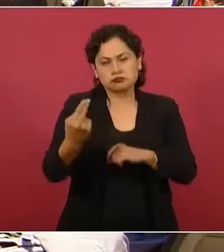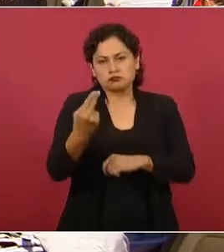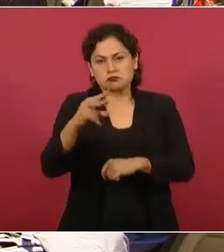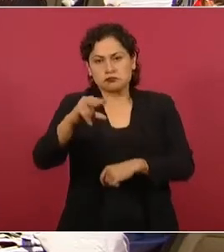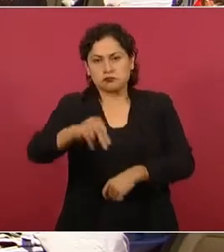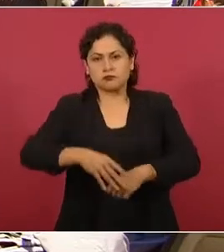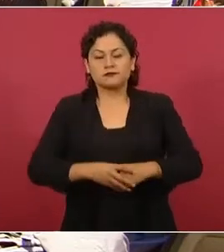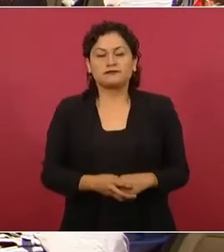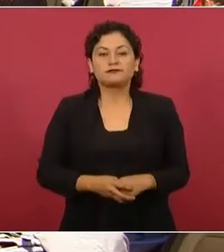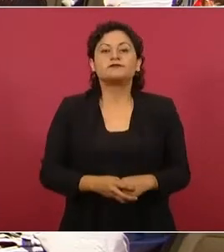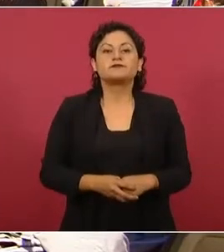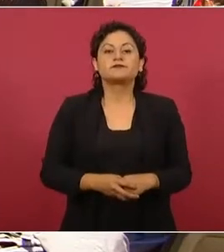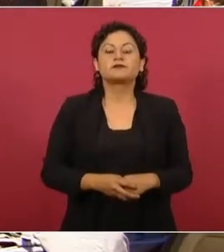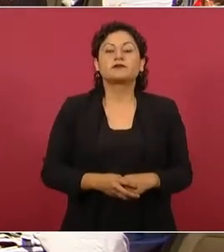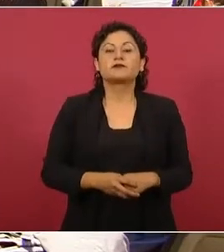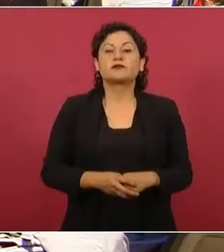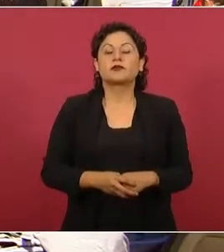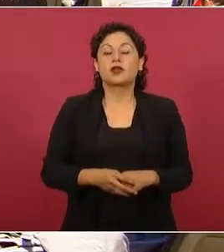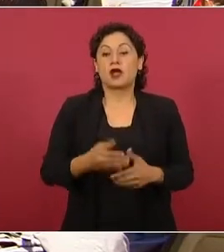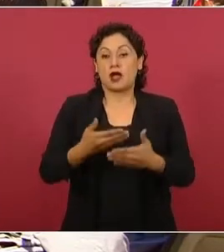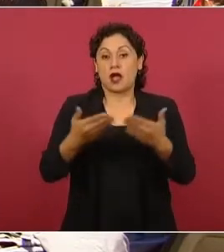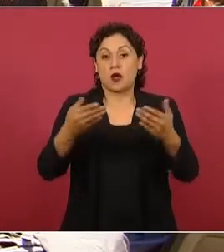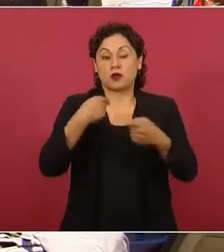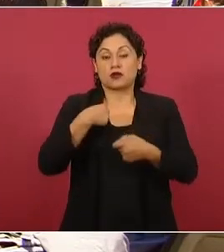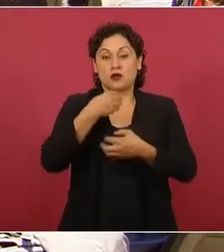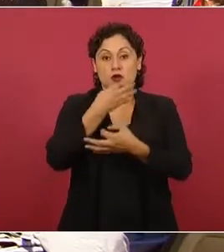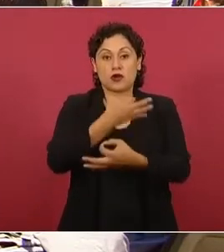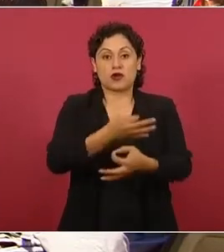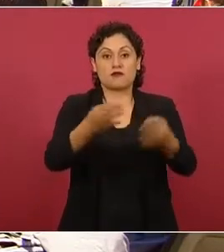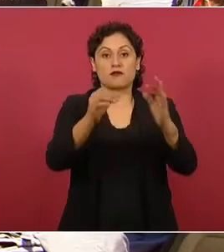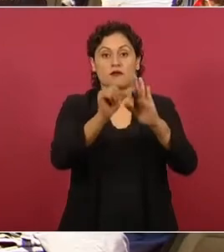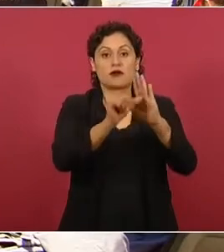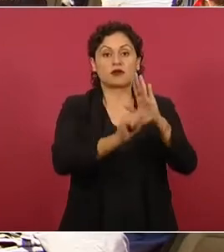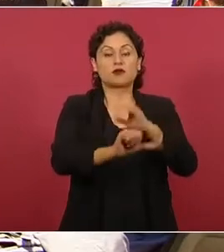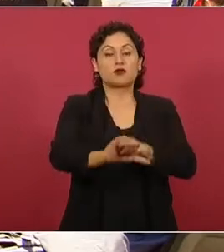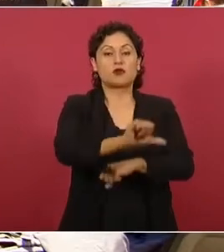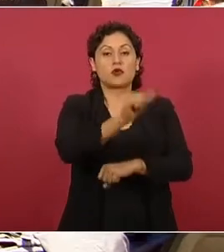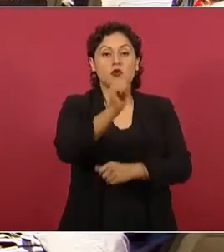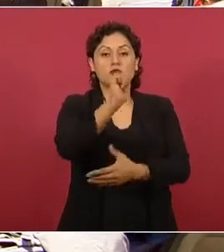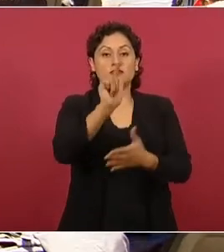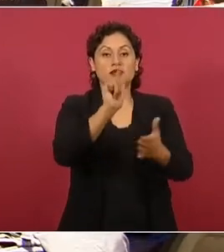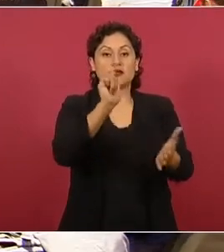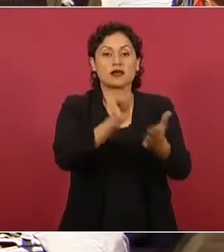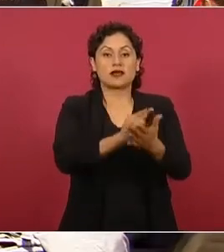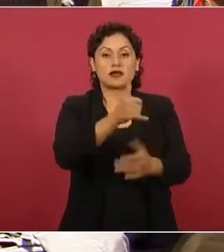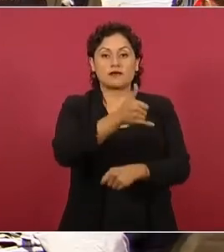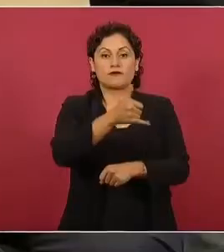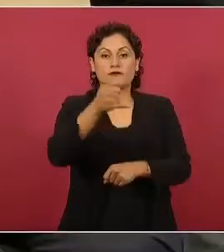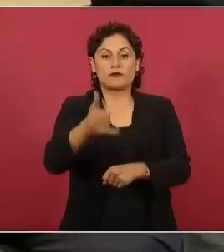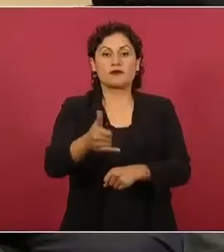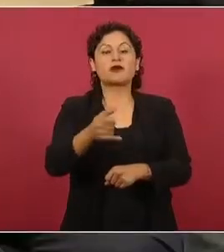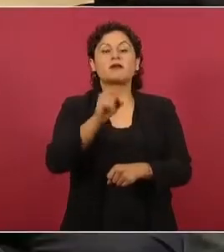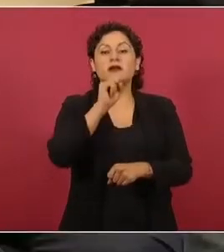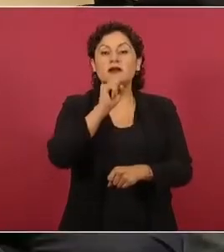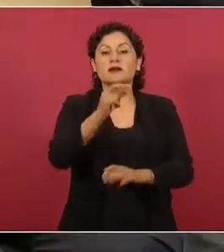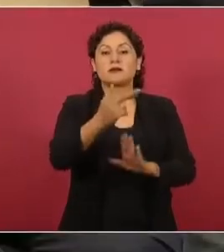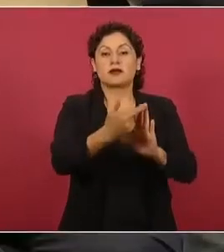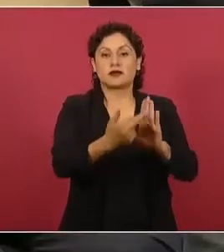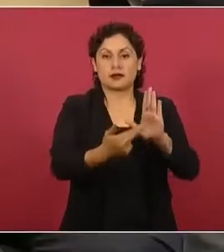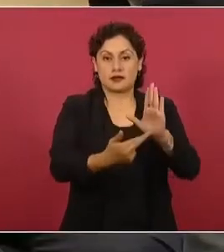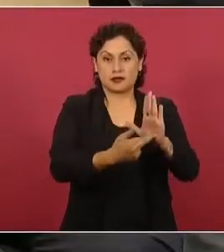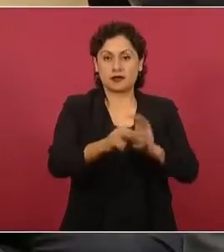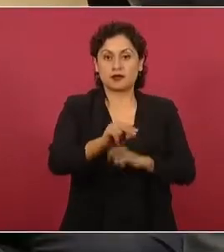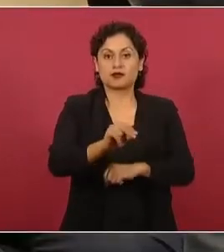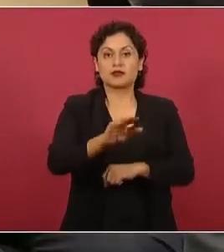señalado lo anterior, informo a ustedes que con fundamento al artículo 11 de la Ley del Infonavit y la regla 85 de las reglas